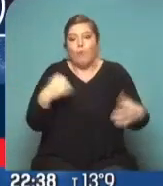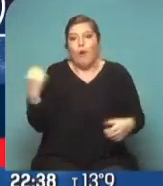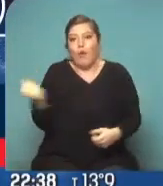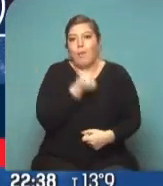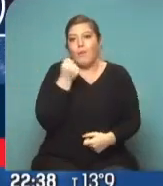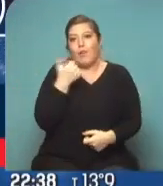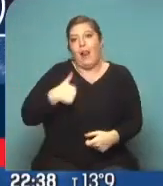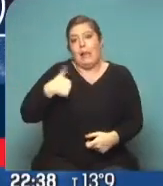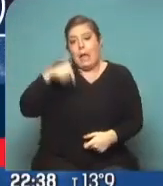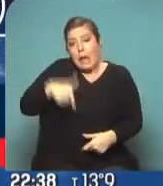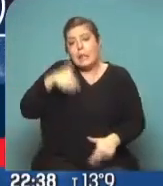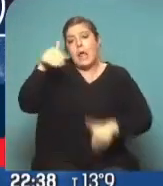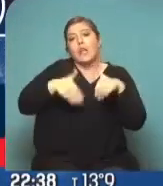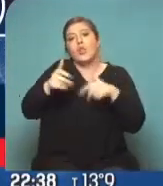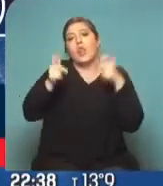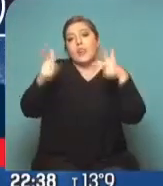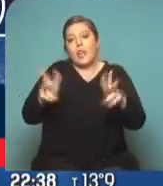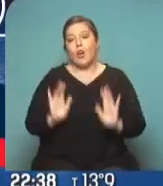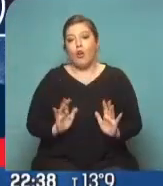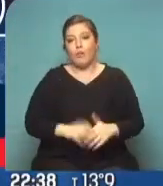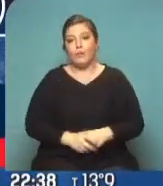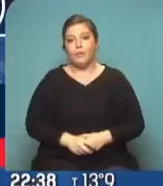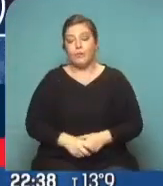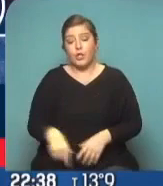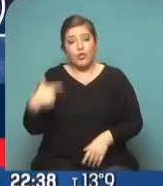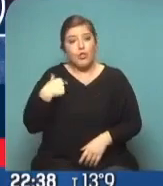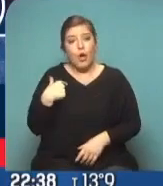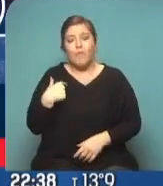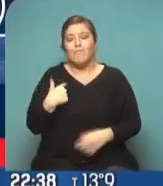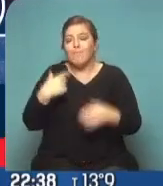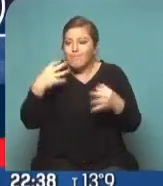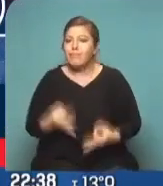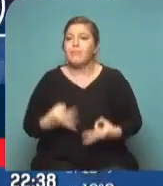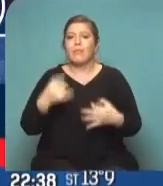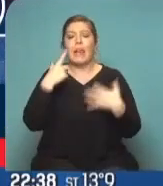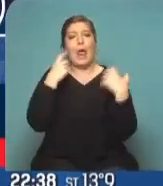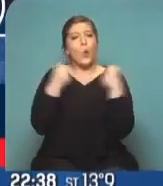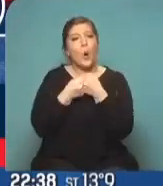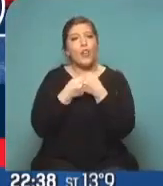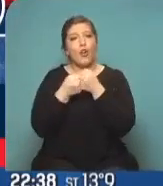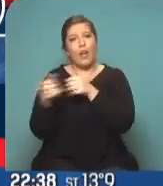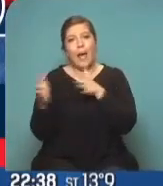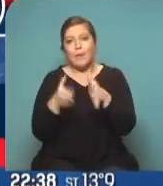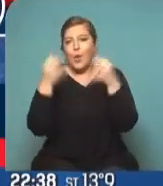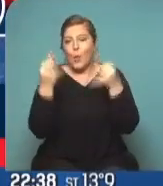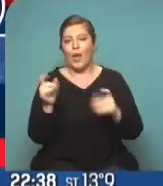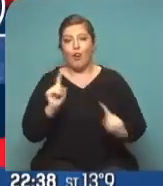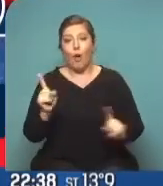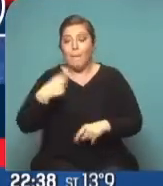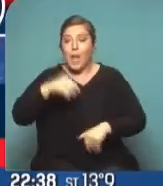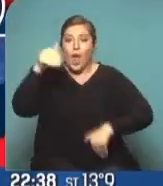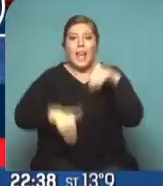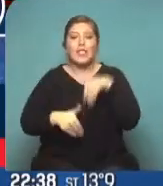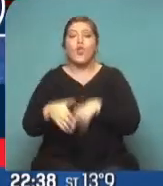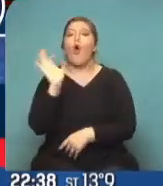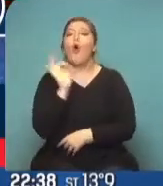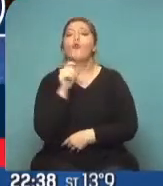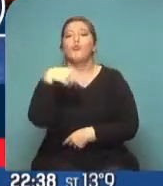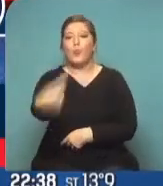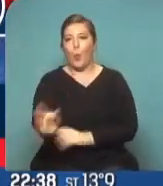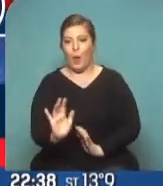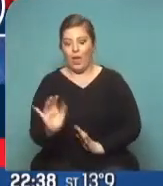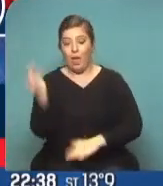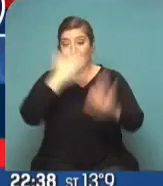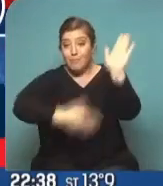esta elección dijo, no estoy convencido de que el camino que se tomó es el correcto, pero la elección es en octubre. Y